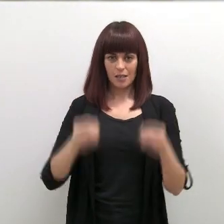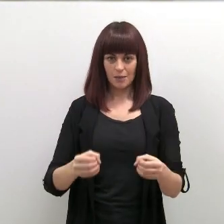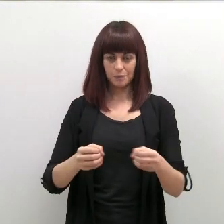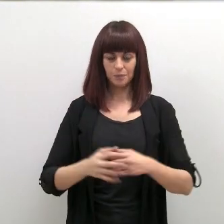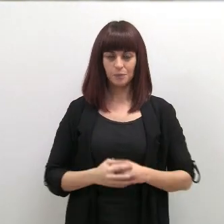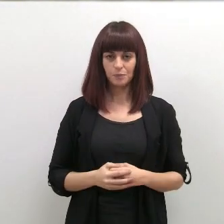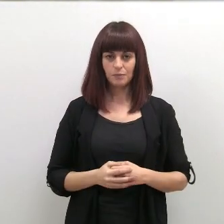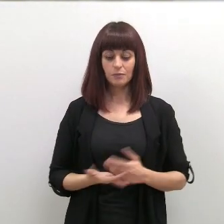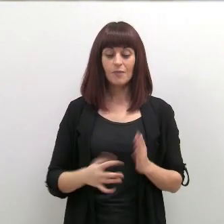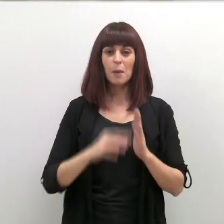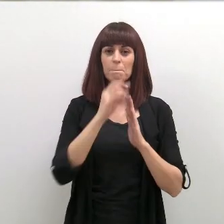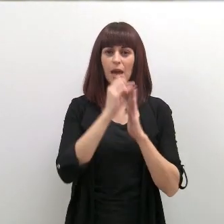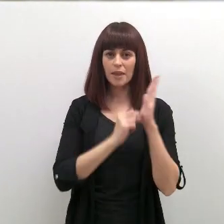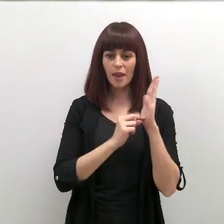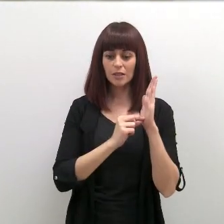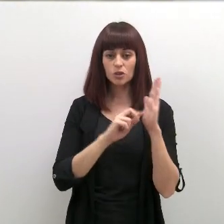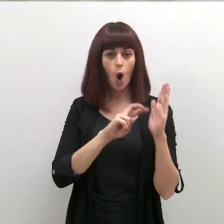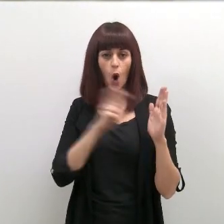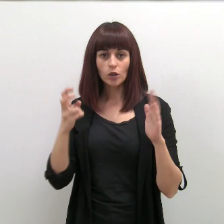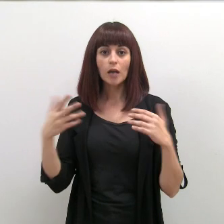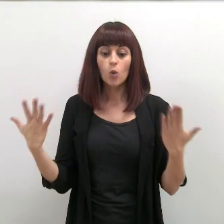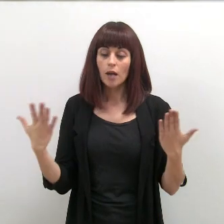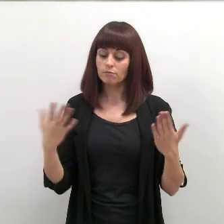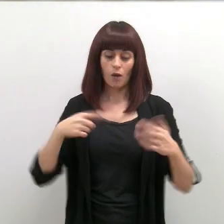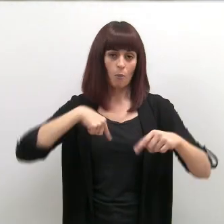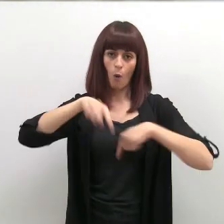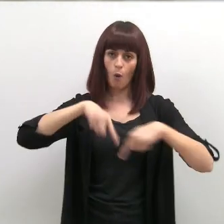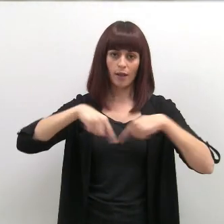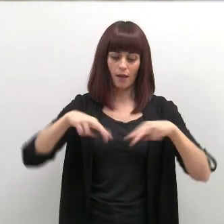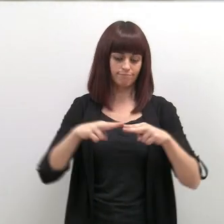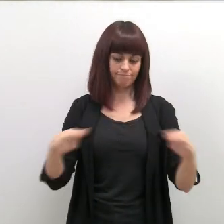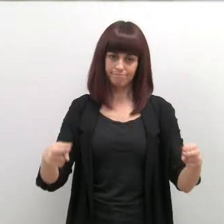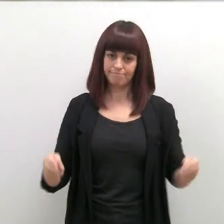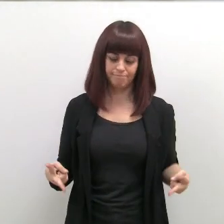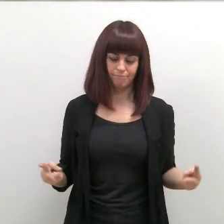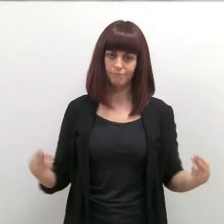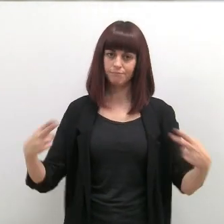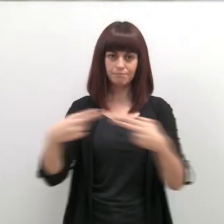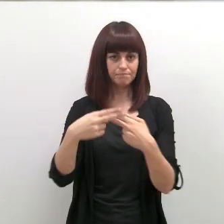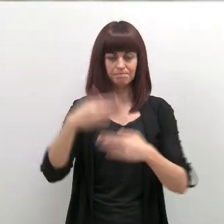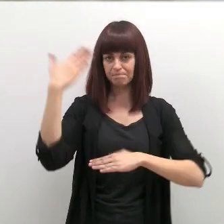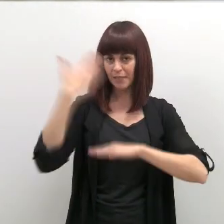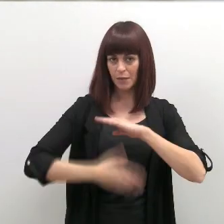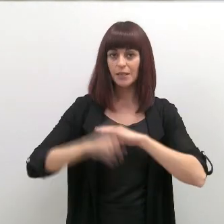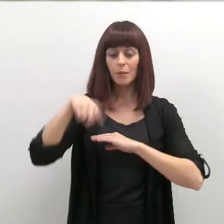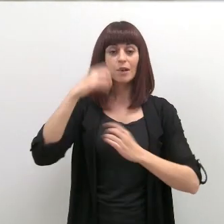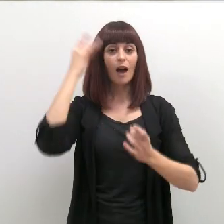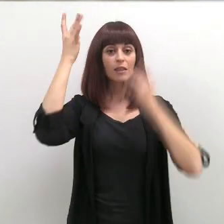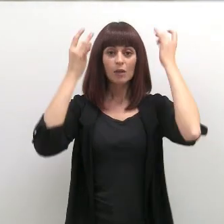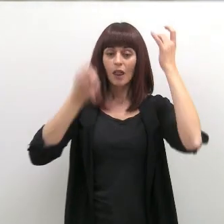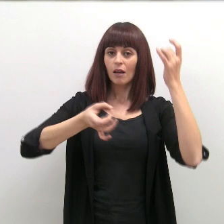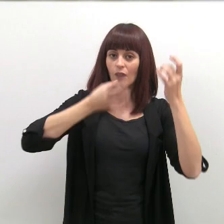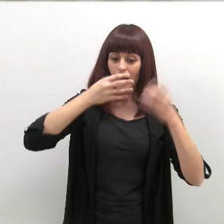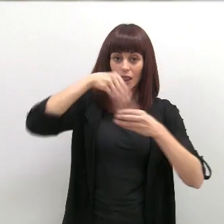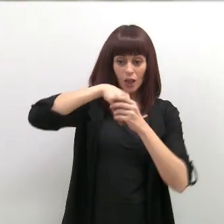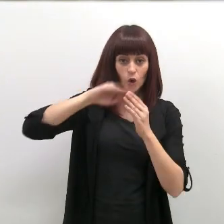Así pues, entre otras medidas, para este nivel se establece la restricción de movilidad perimetral en estos 36 municipios, la suspensión de la actividad de hostelería en el